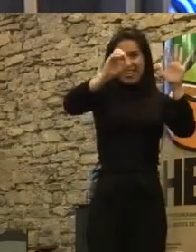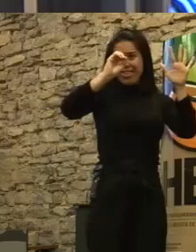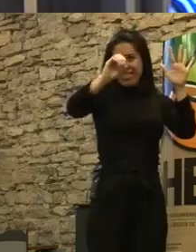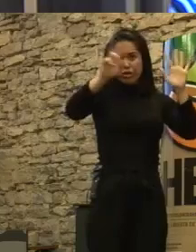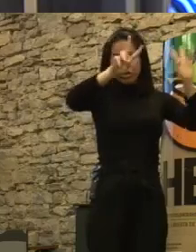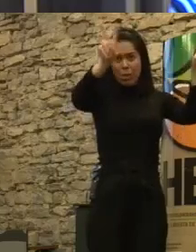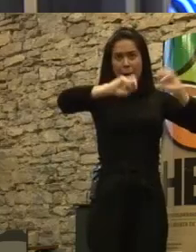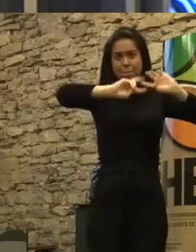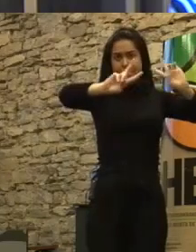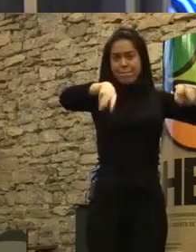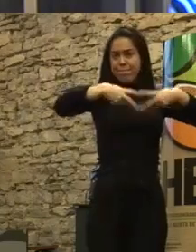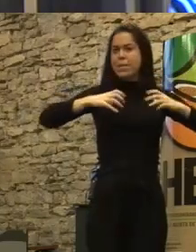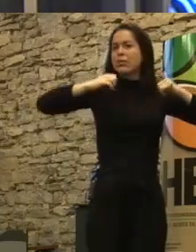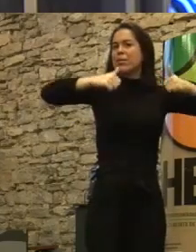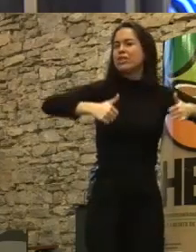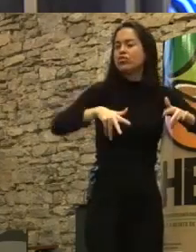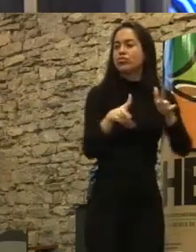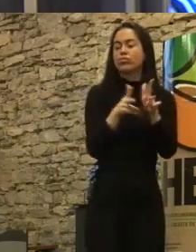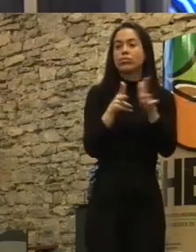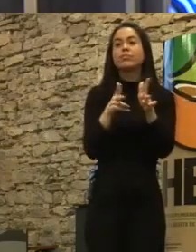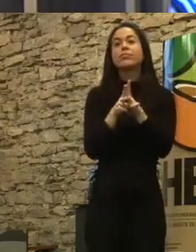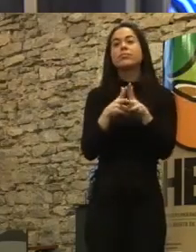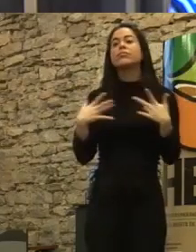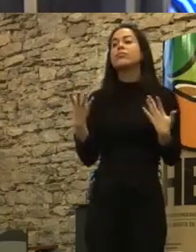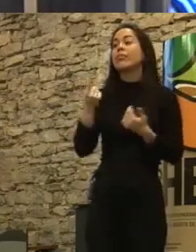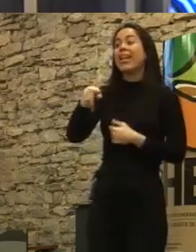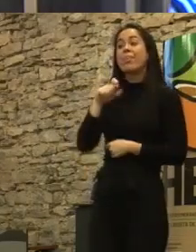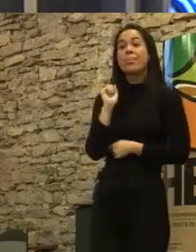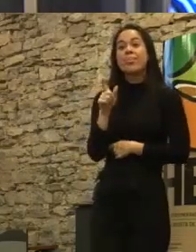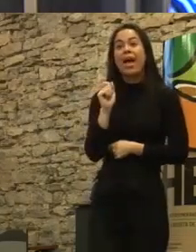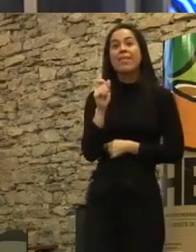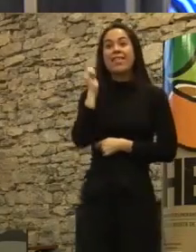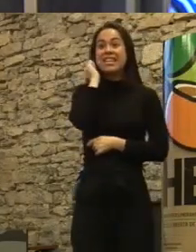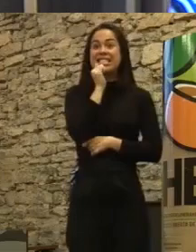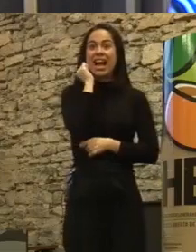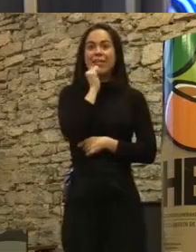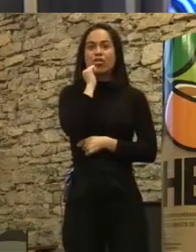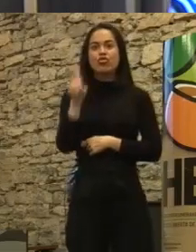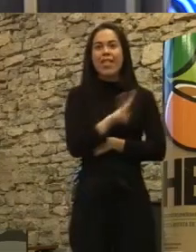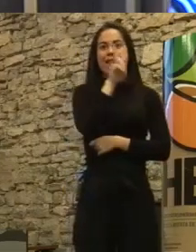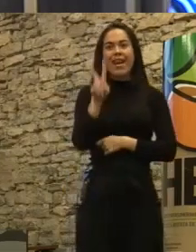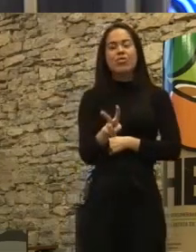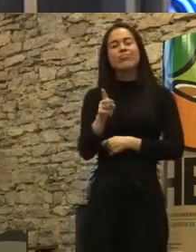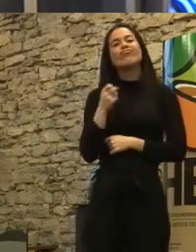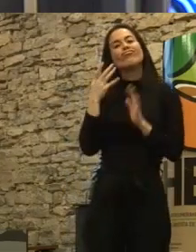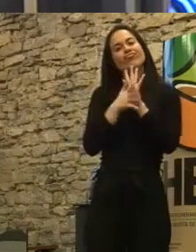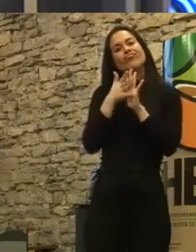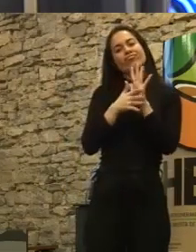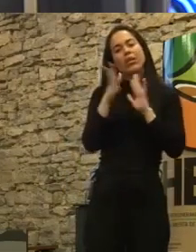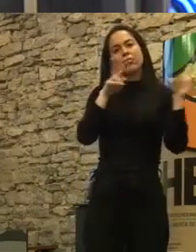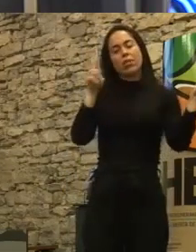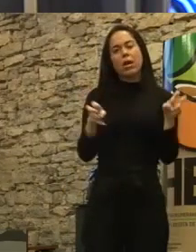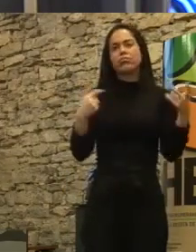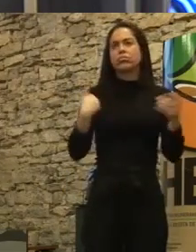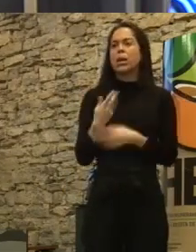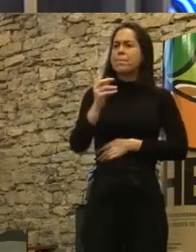cara, porque todo esto nos lo cuenta, lo divulga los sábados en el programa Para Todos Lados. Si alguna vez se han preguntado, ¿y yo qué